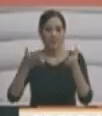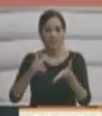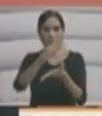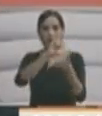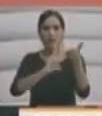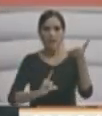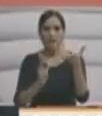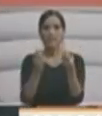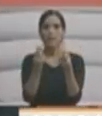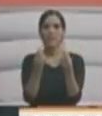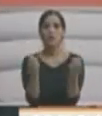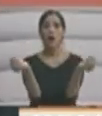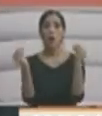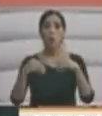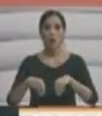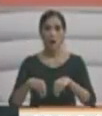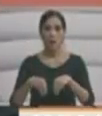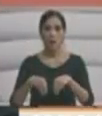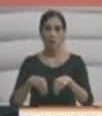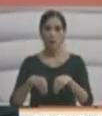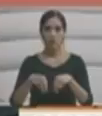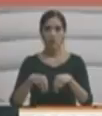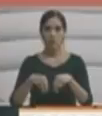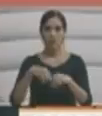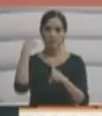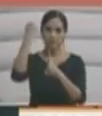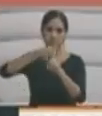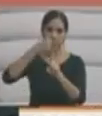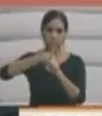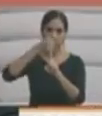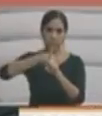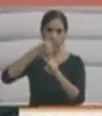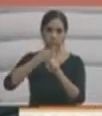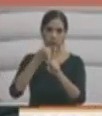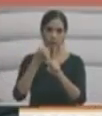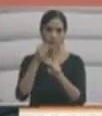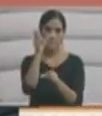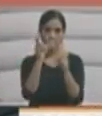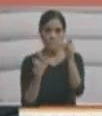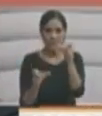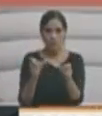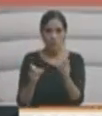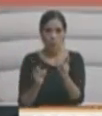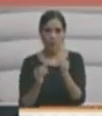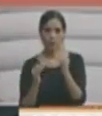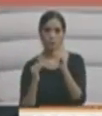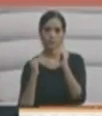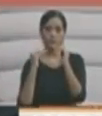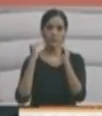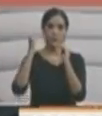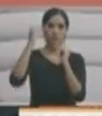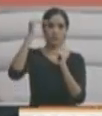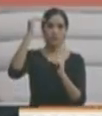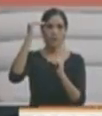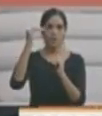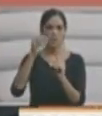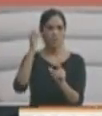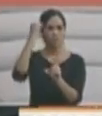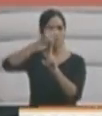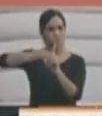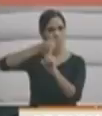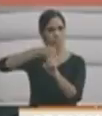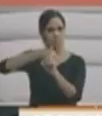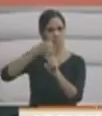precios acordados y combatir los especuladores y las cadenas o